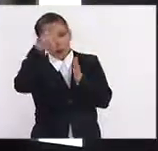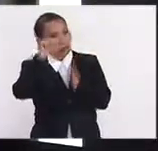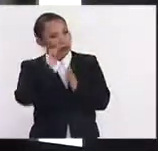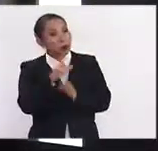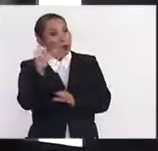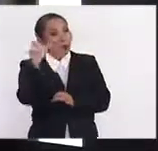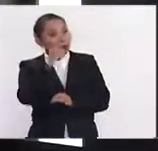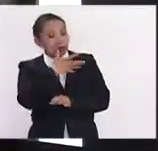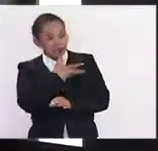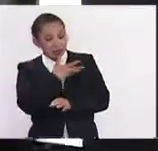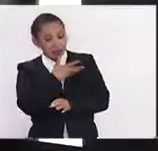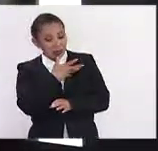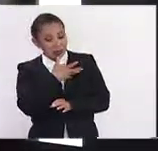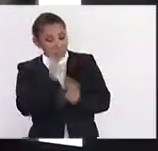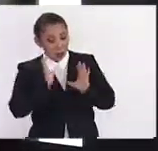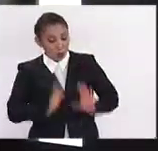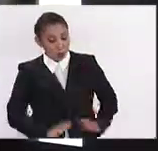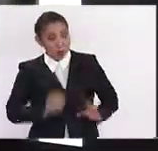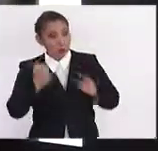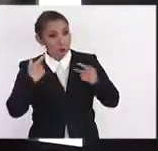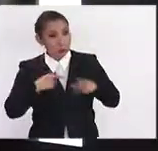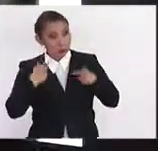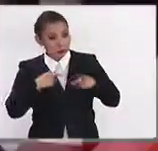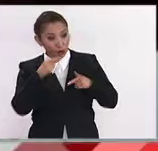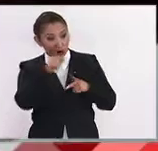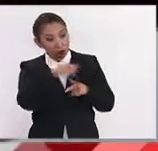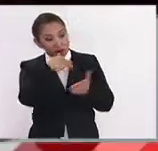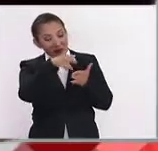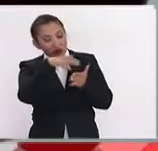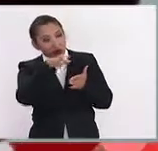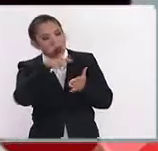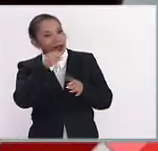generalmente, cuando tienen cuerpo humano, las pinturas,